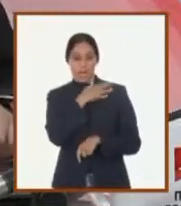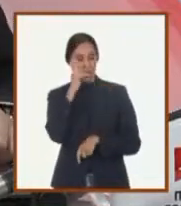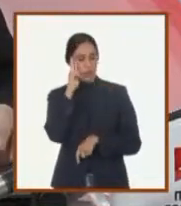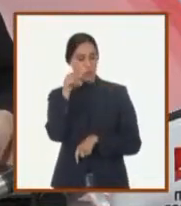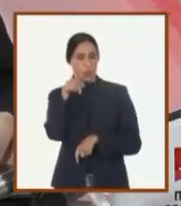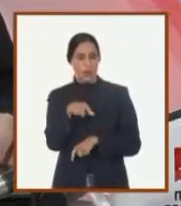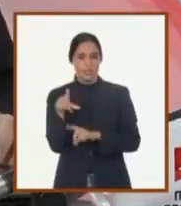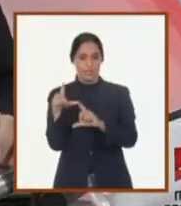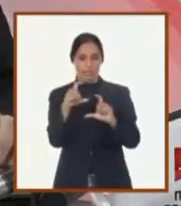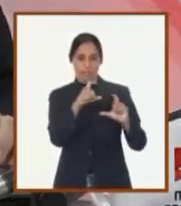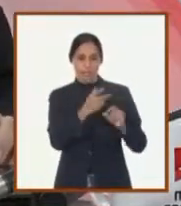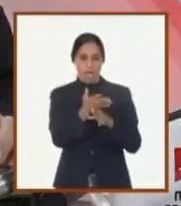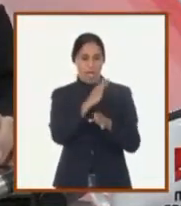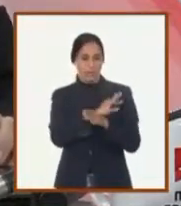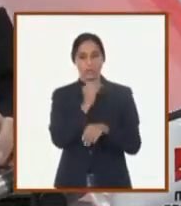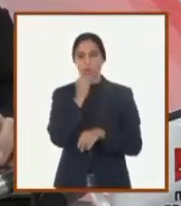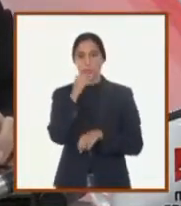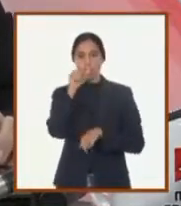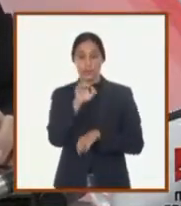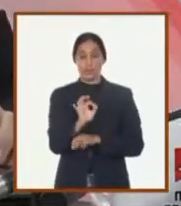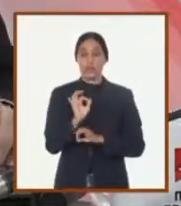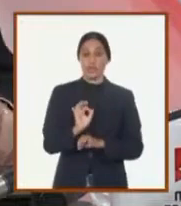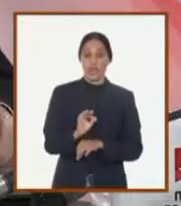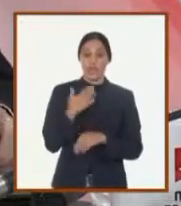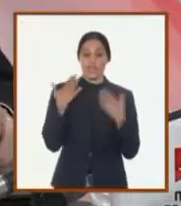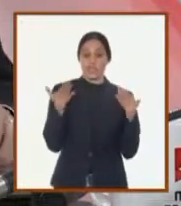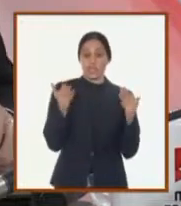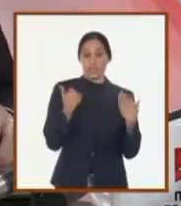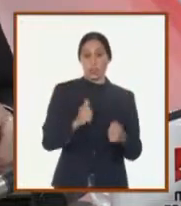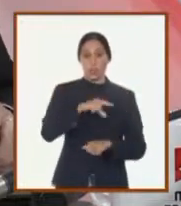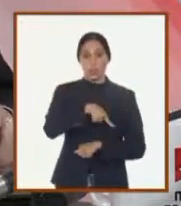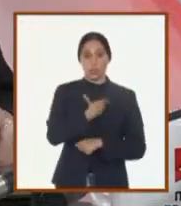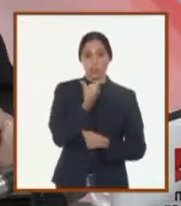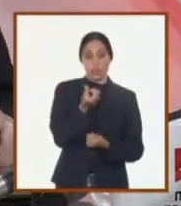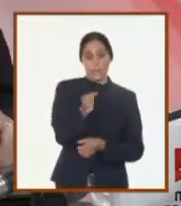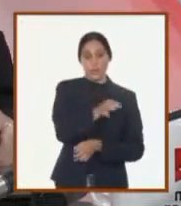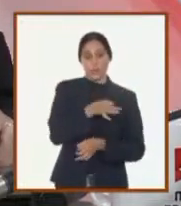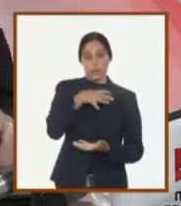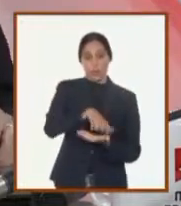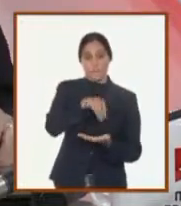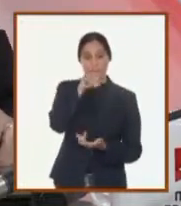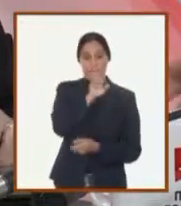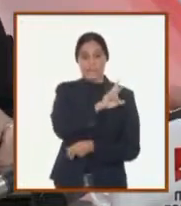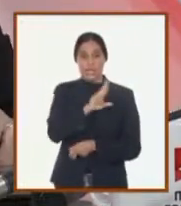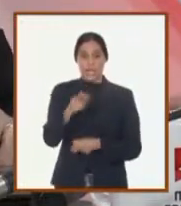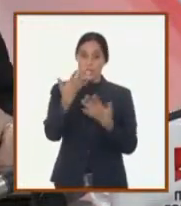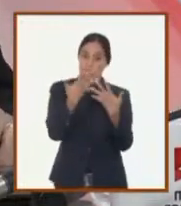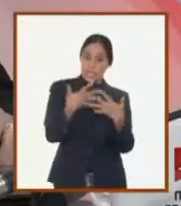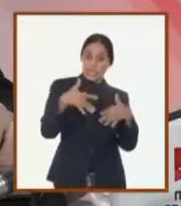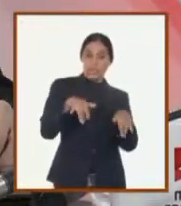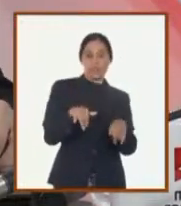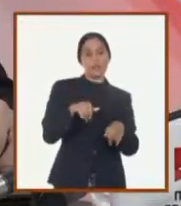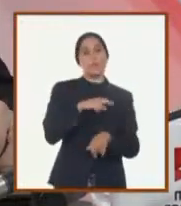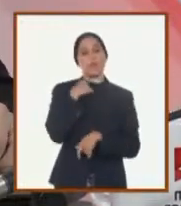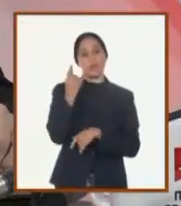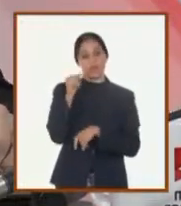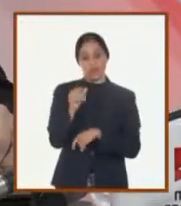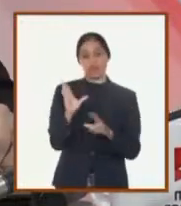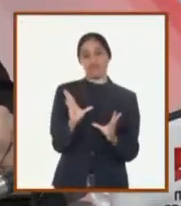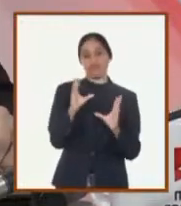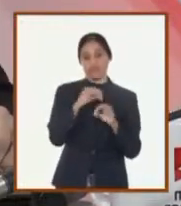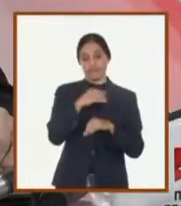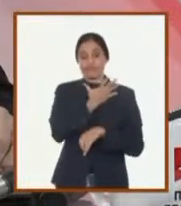habíamos podido hacerlo antes eh Harold Vergara el director de cultura del municipio Plaza estaba ahí en ese acto murió esa noche Lamentablemente